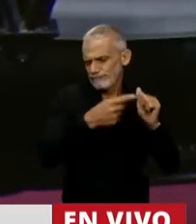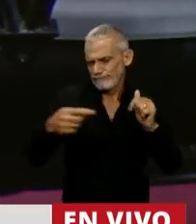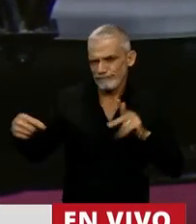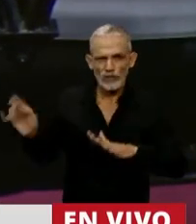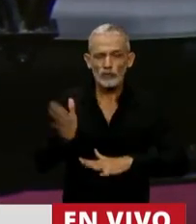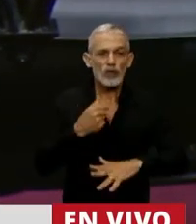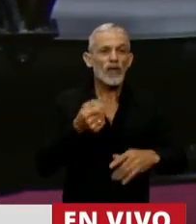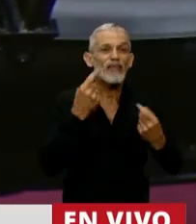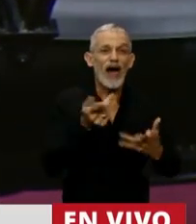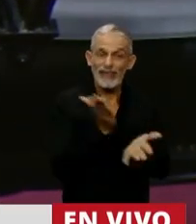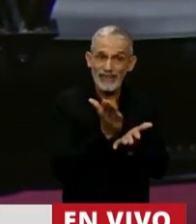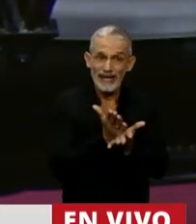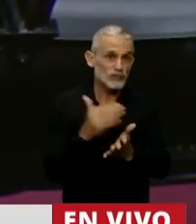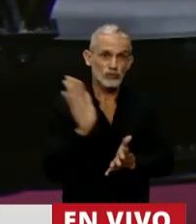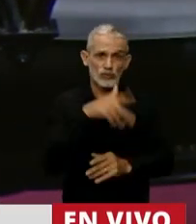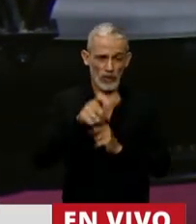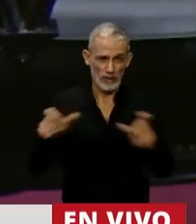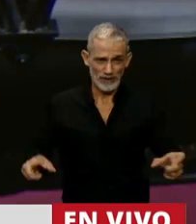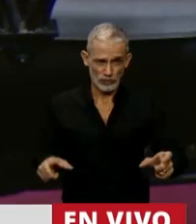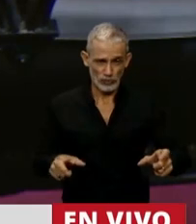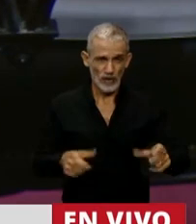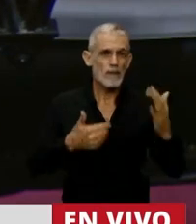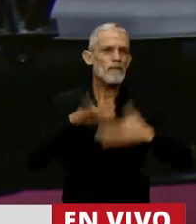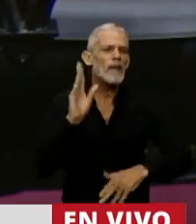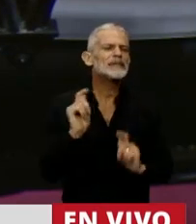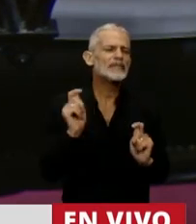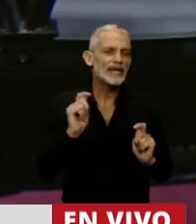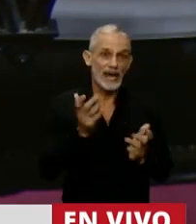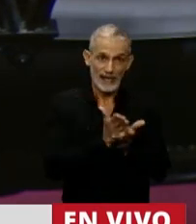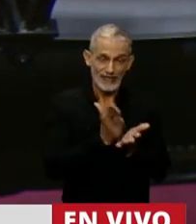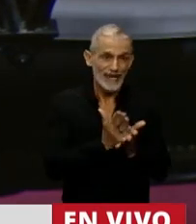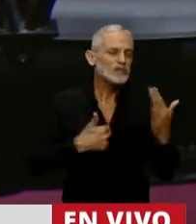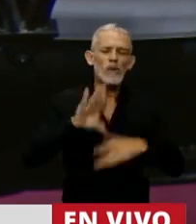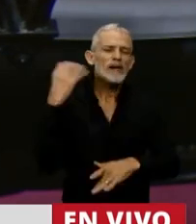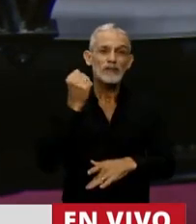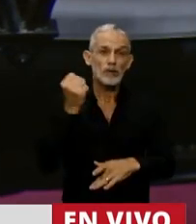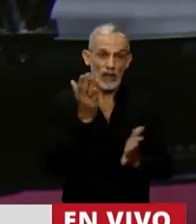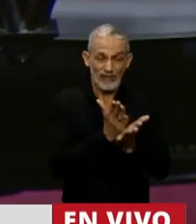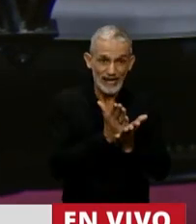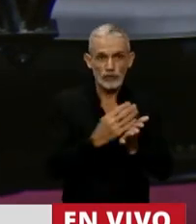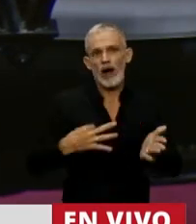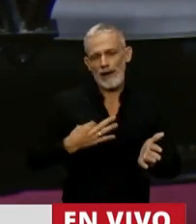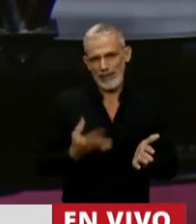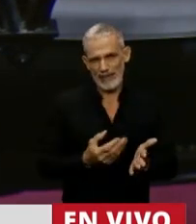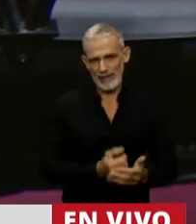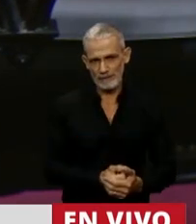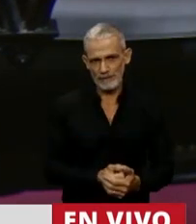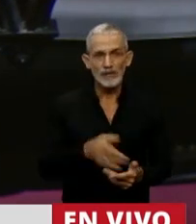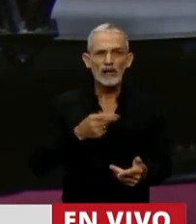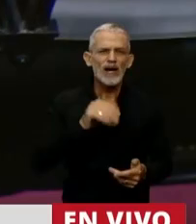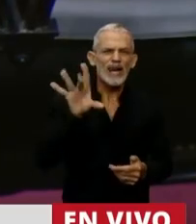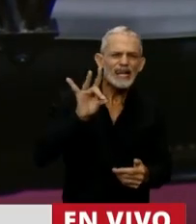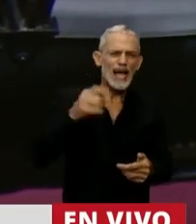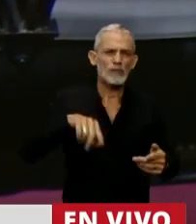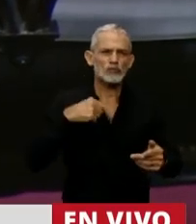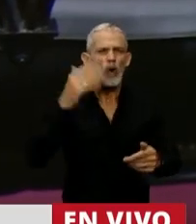los derechos de todos los seres humanos, especialmente el derecho más importante, que es el derecho a la vida. No